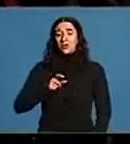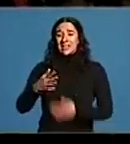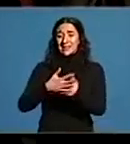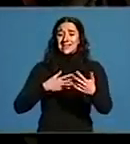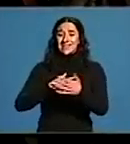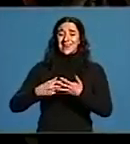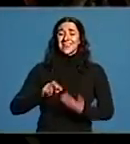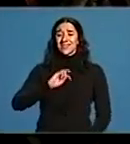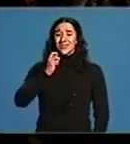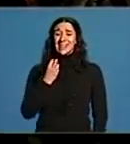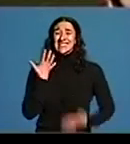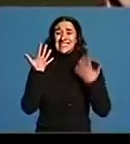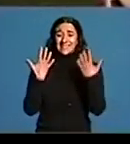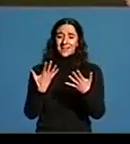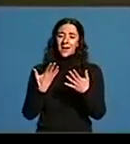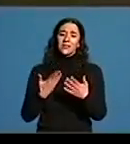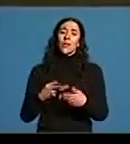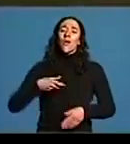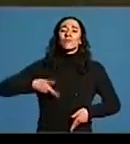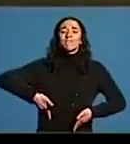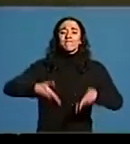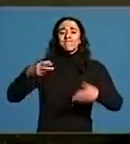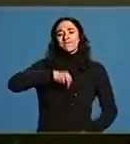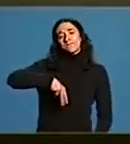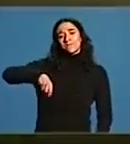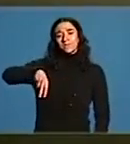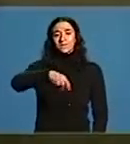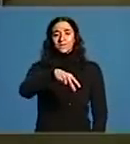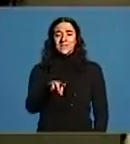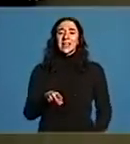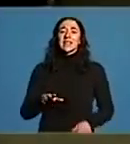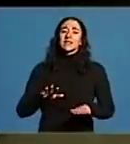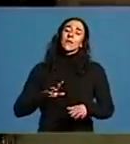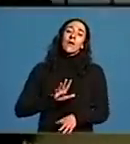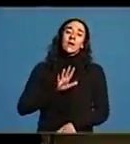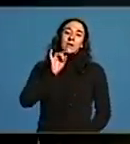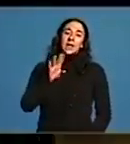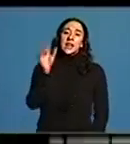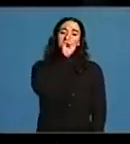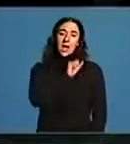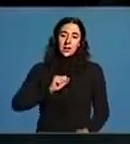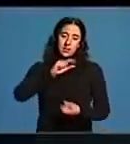a cousa cambia se o resultado final loce desta maneira.